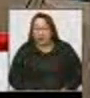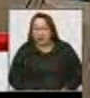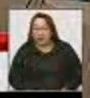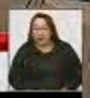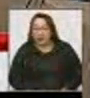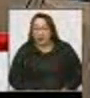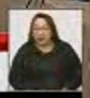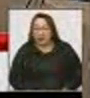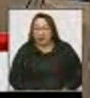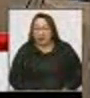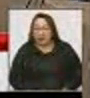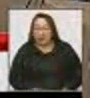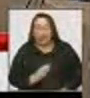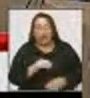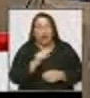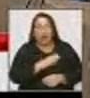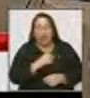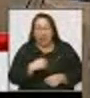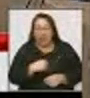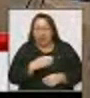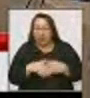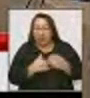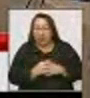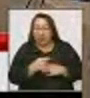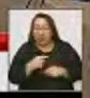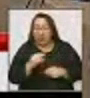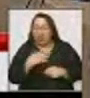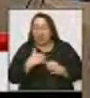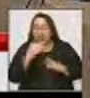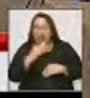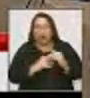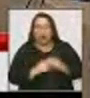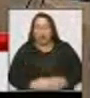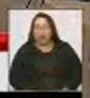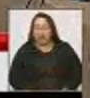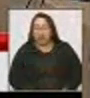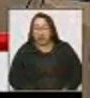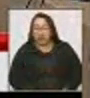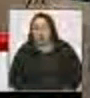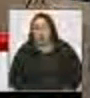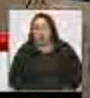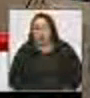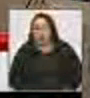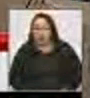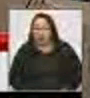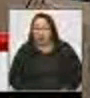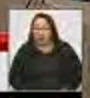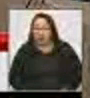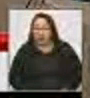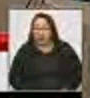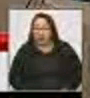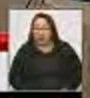el Sur Medio y Callao, el Banco de la Industria de la Construcción. Bueno,